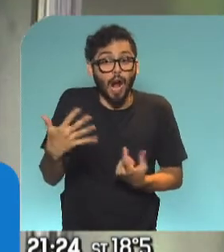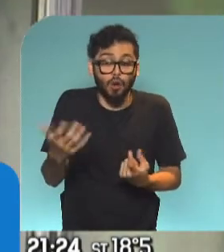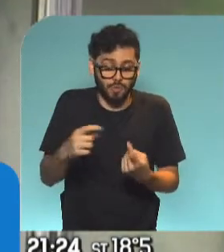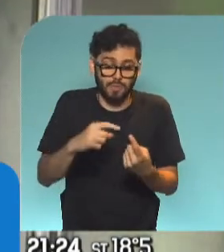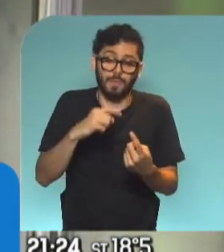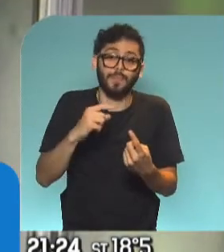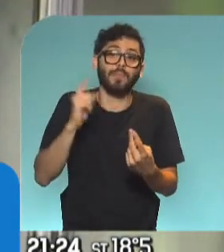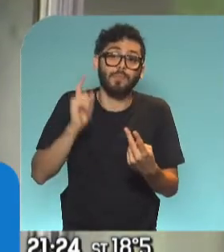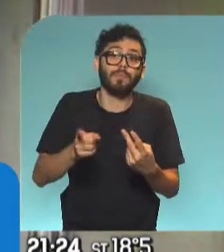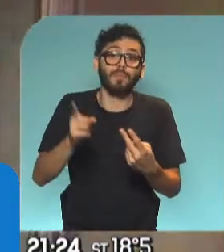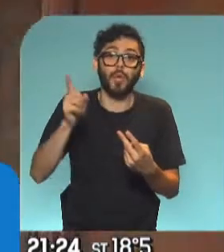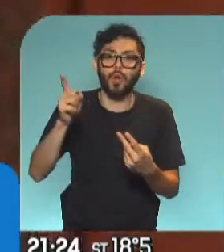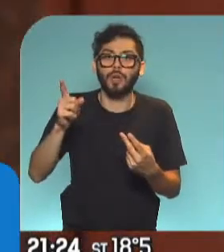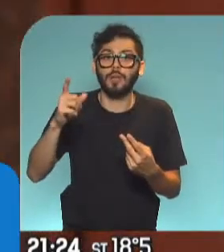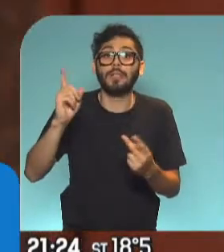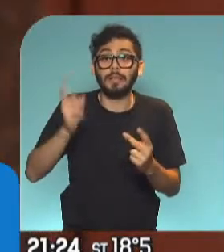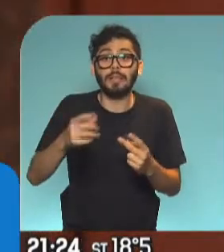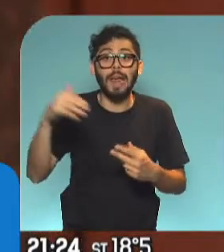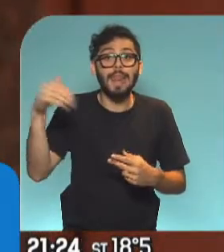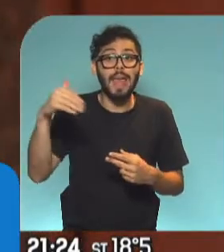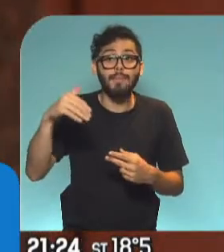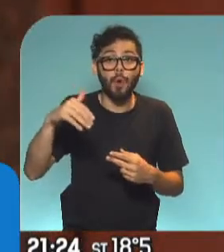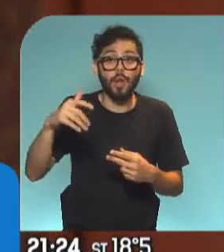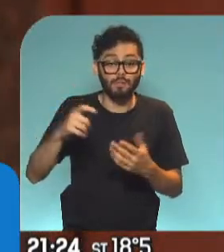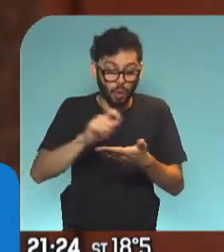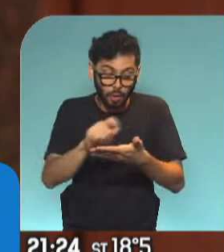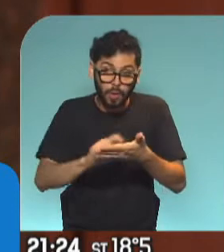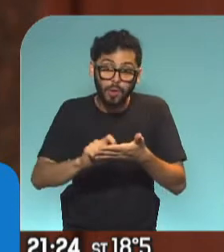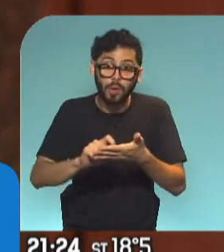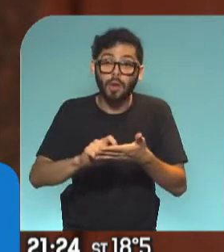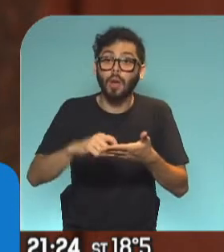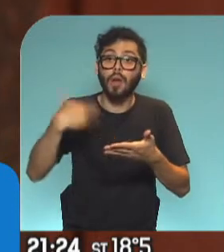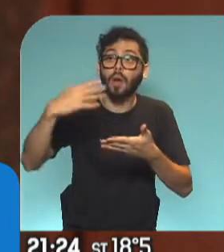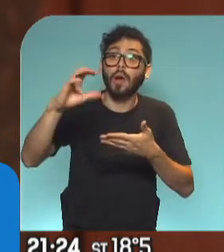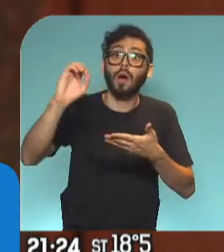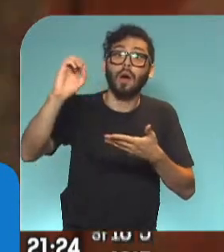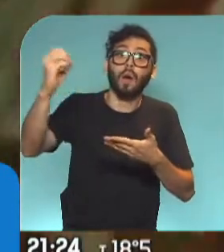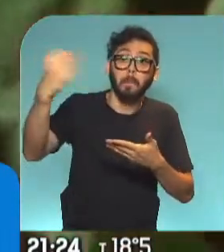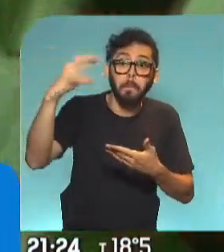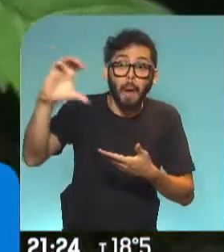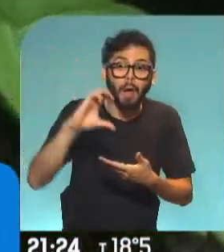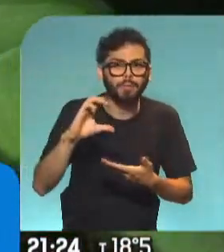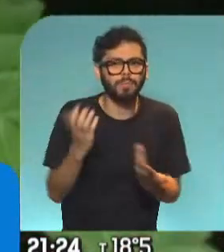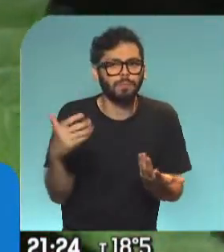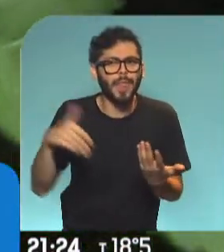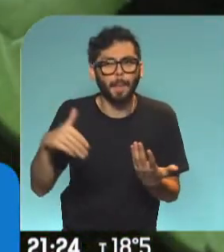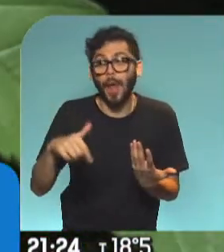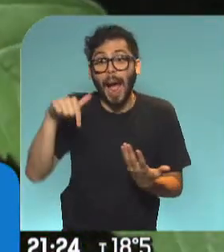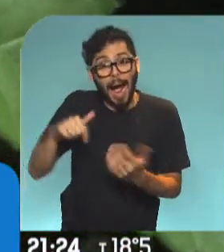pero por el otro lado había mucha demora desde el momento en que se hacía la receta hasta que llegaba al paciente. El hecho de que se produzca